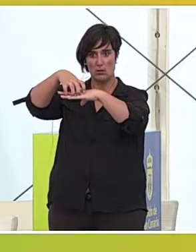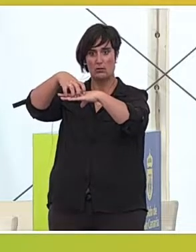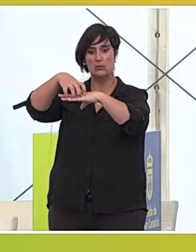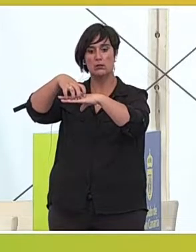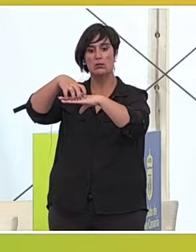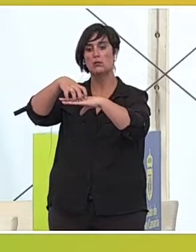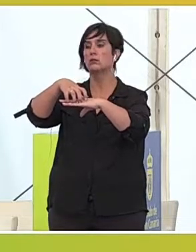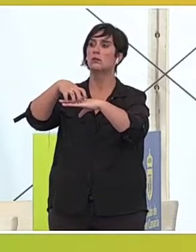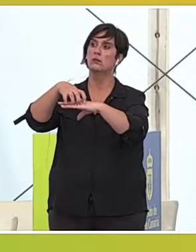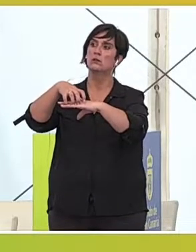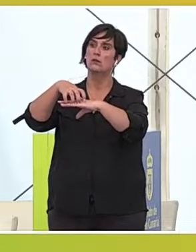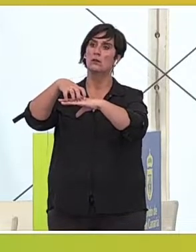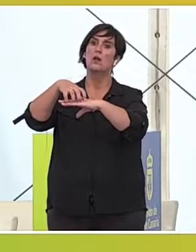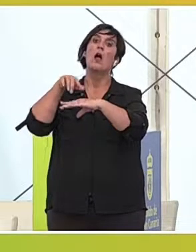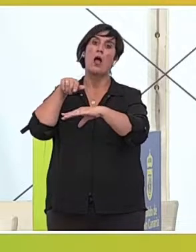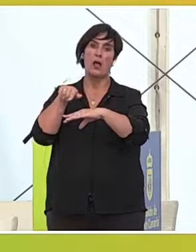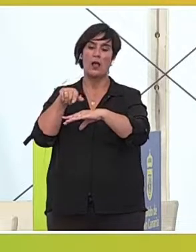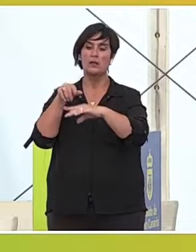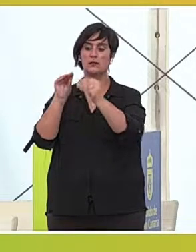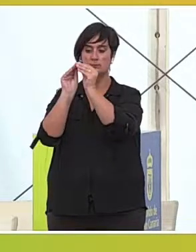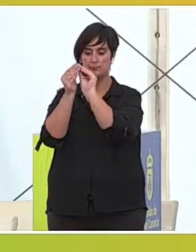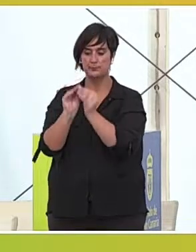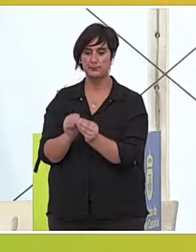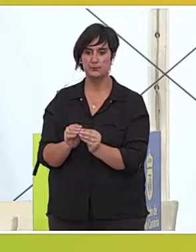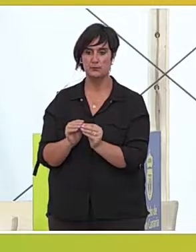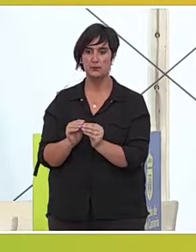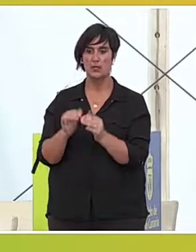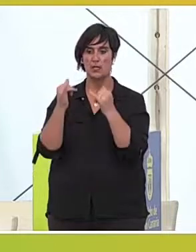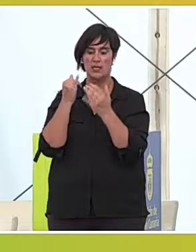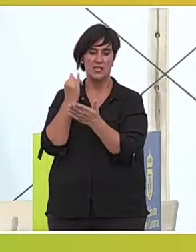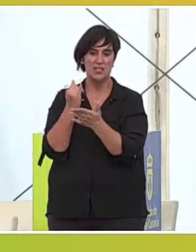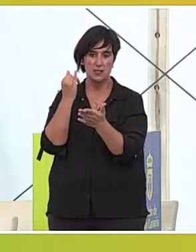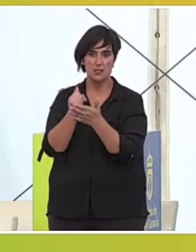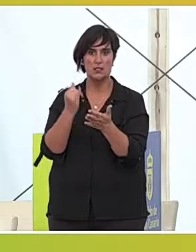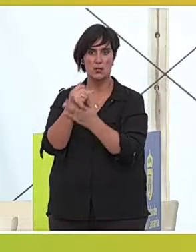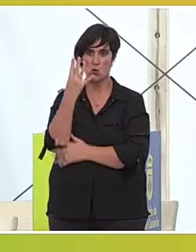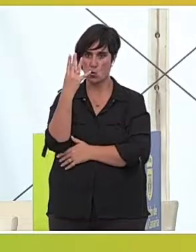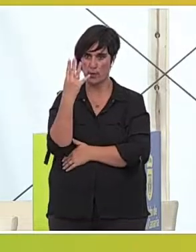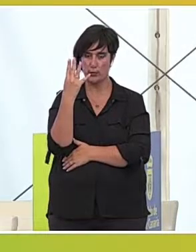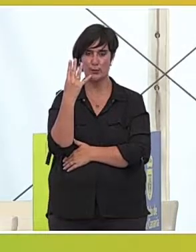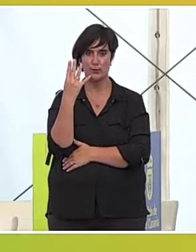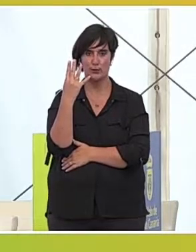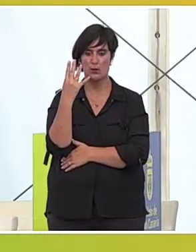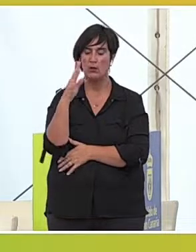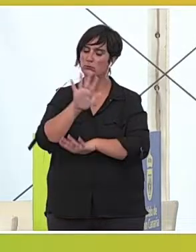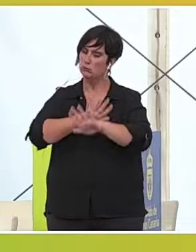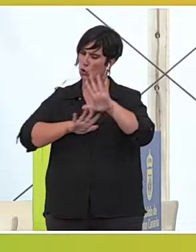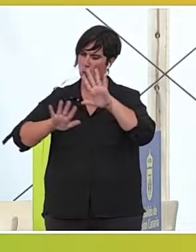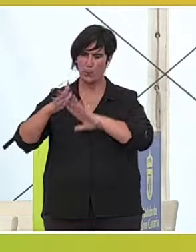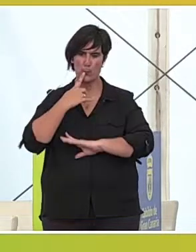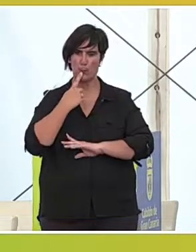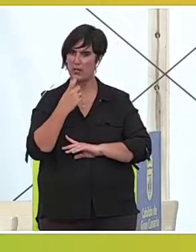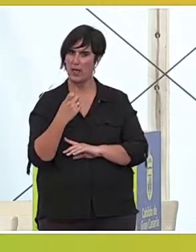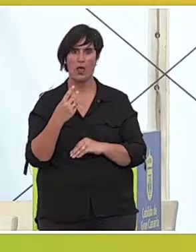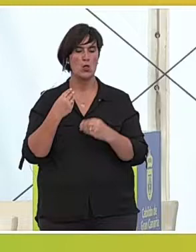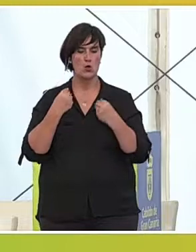se han realizado 4 intentos. Ha sido complicado, no es lo mismo